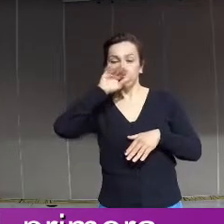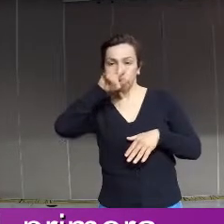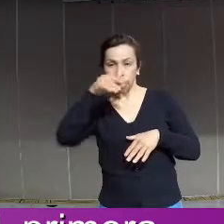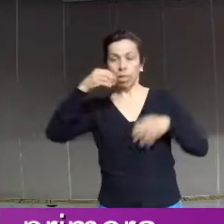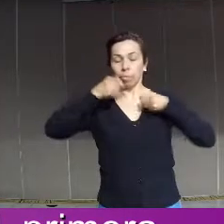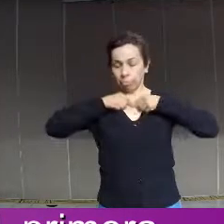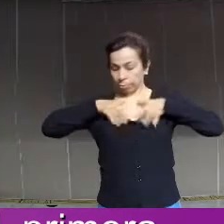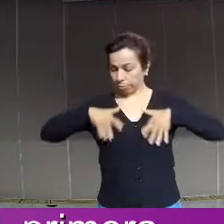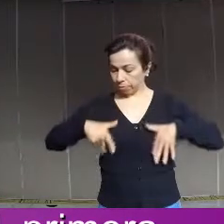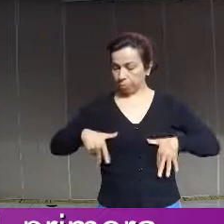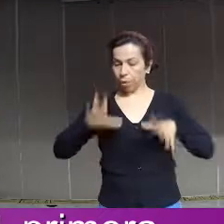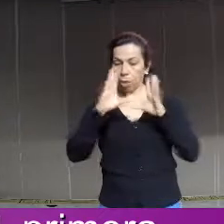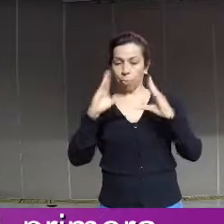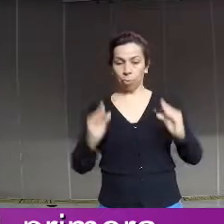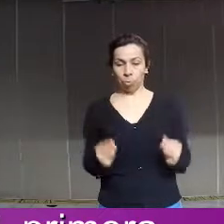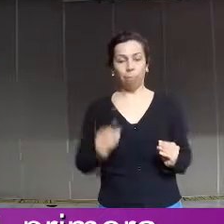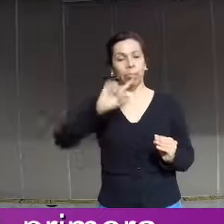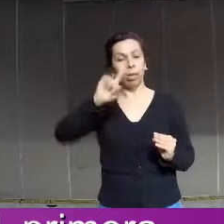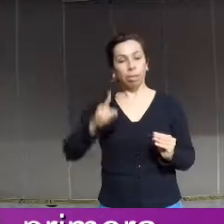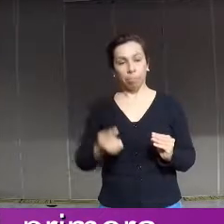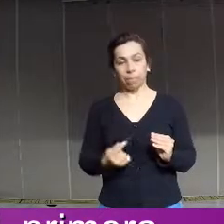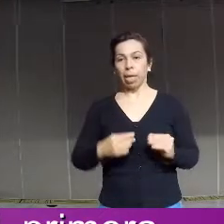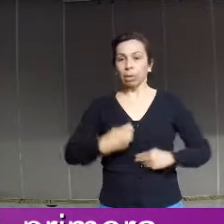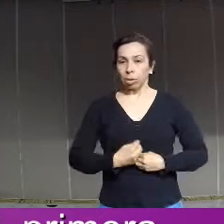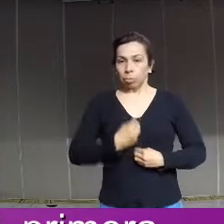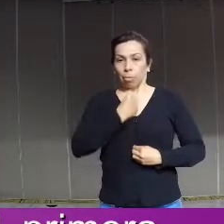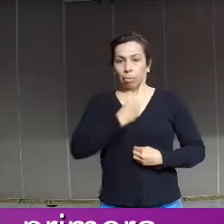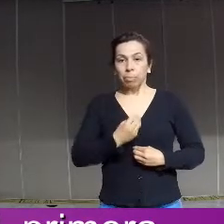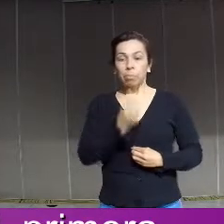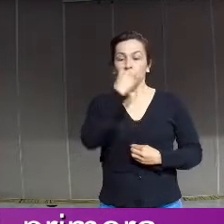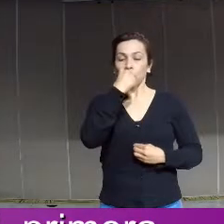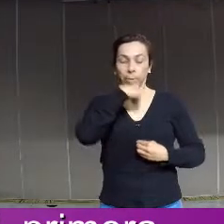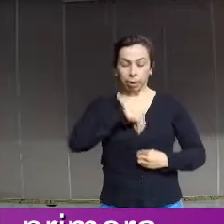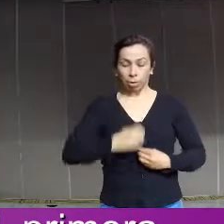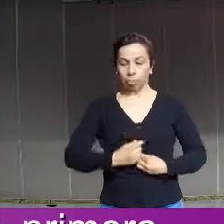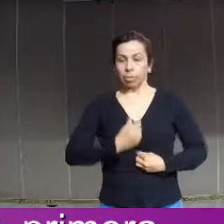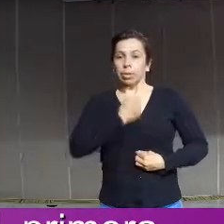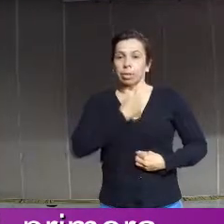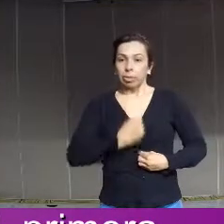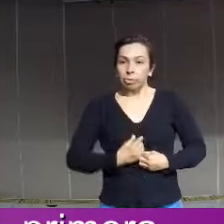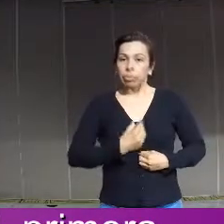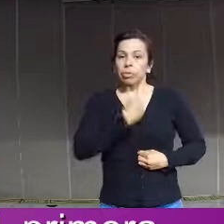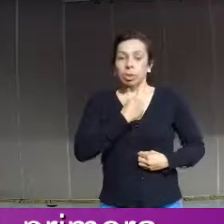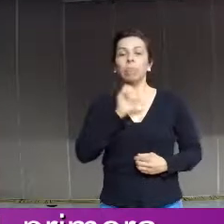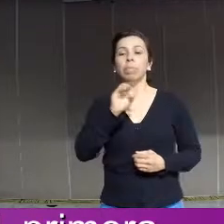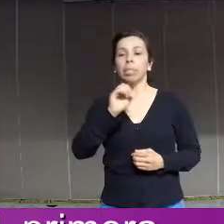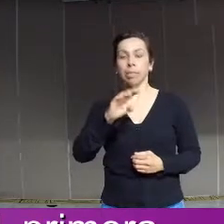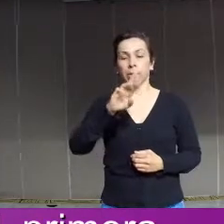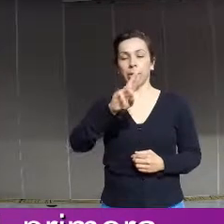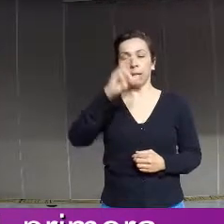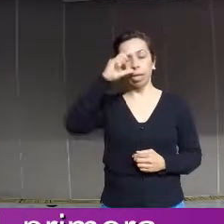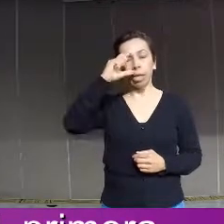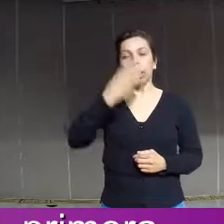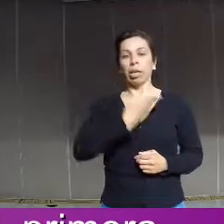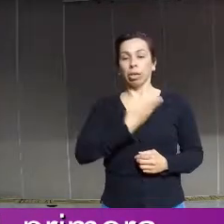aspiración a la vía aérea y reflujo. La mayoría de los chicos con trastornos neurológicos tienen reflujo